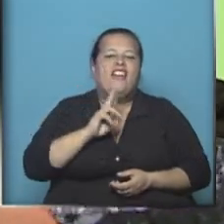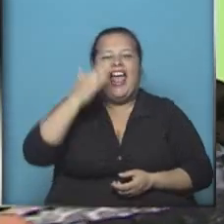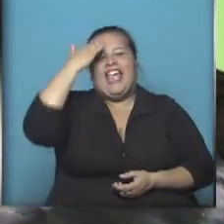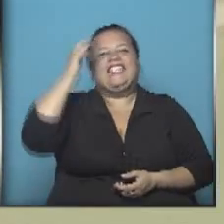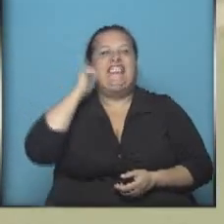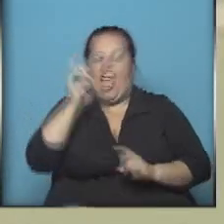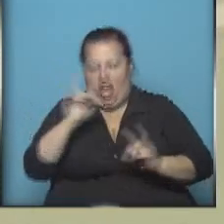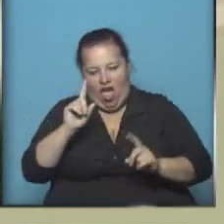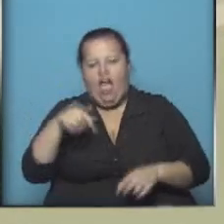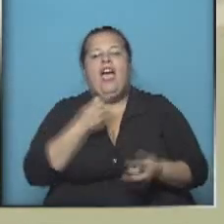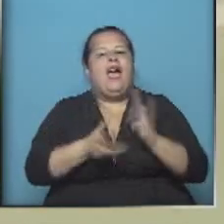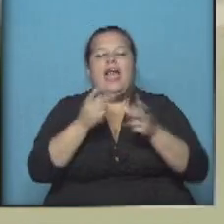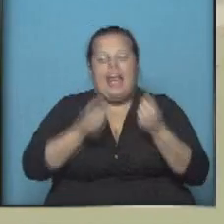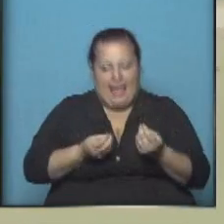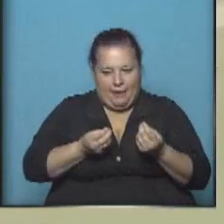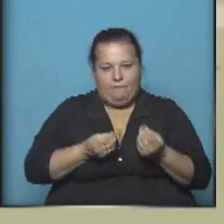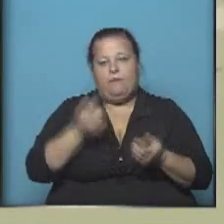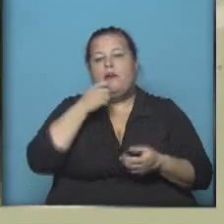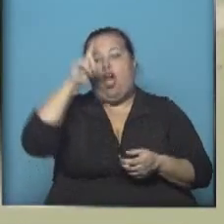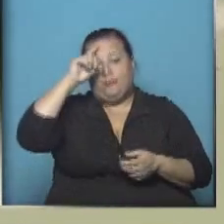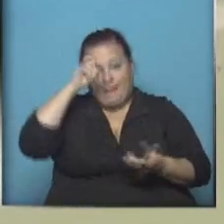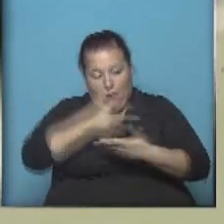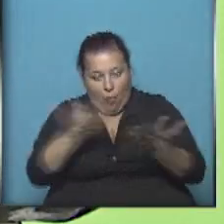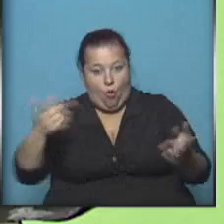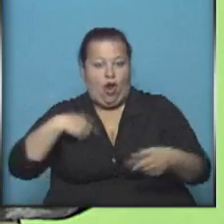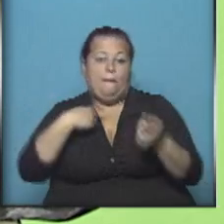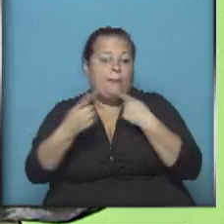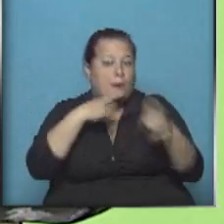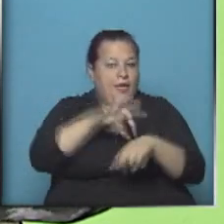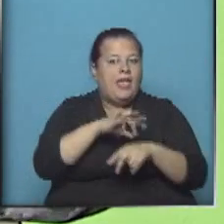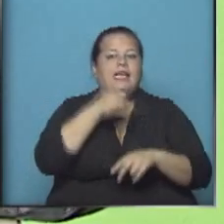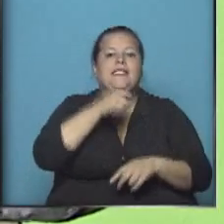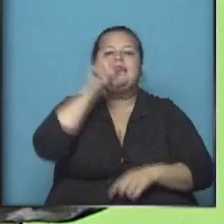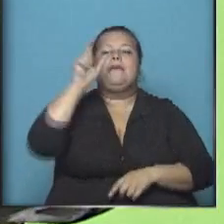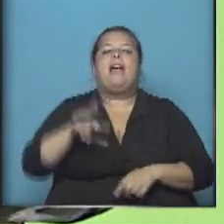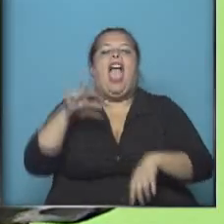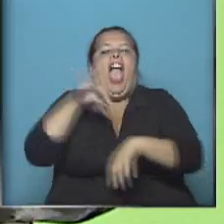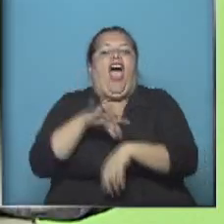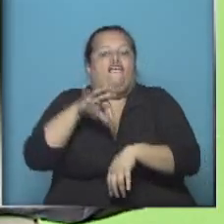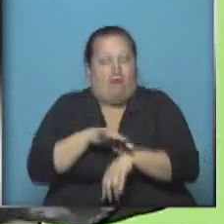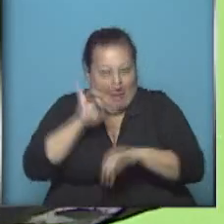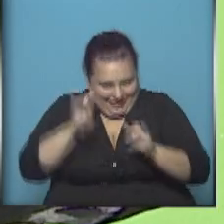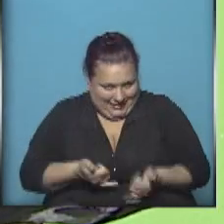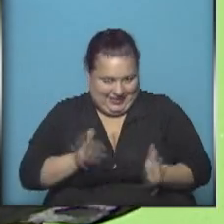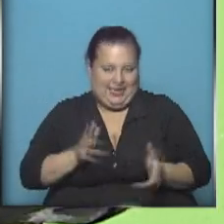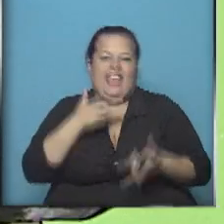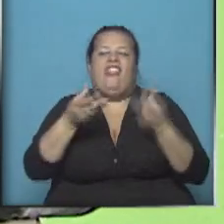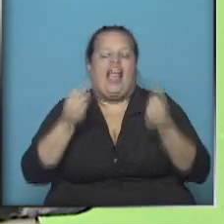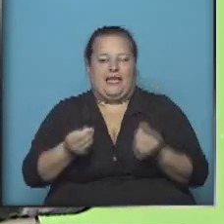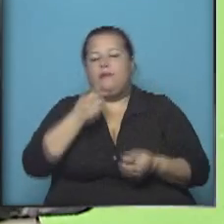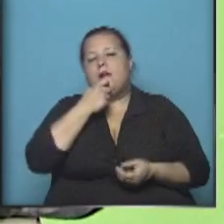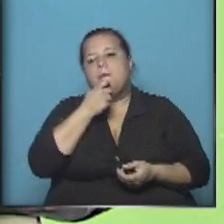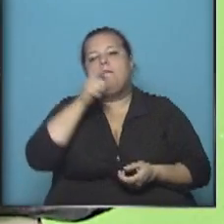15 años, ¿sí? Sí. La idea es, por lo menos desde el hospital público, de nuestra consulta, atender toda aquella patología. O sea, ¿qué nos referimos con esto?